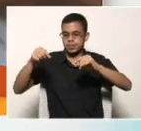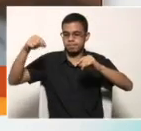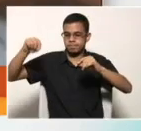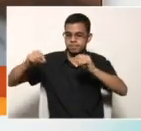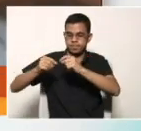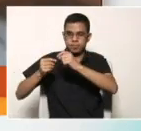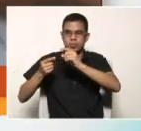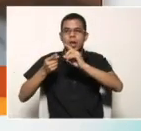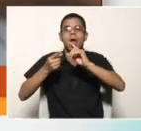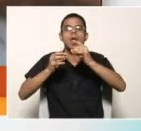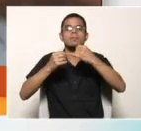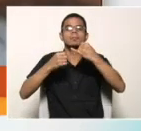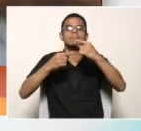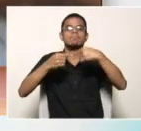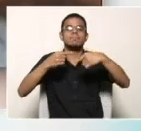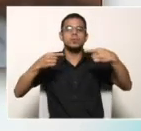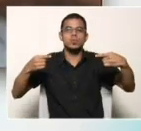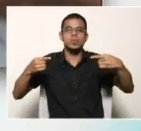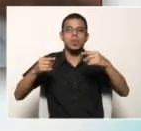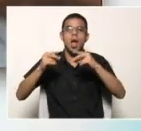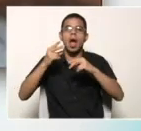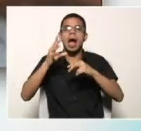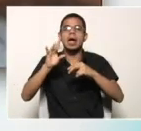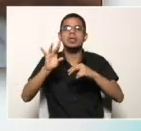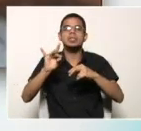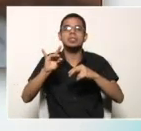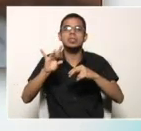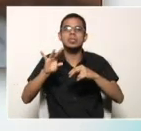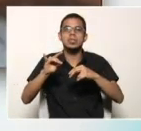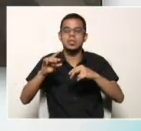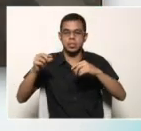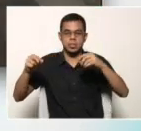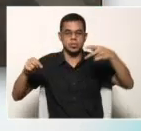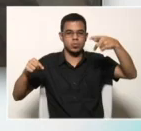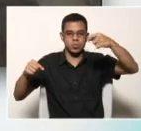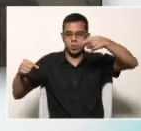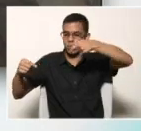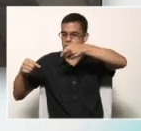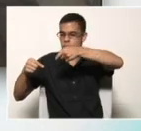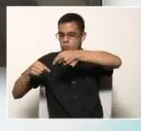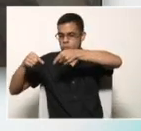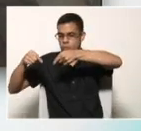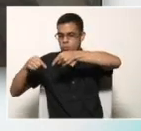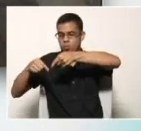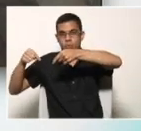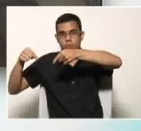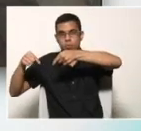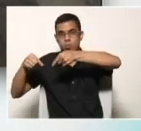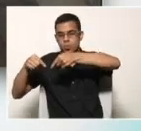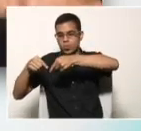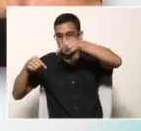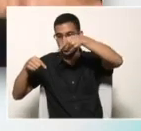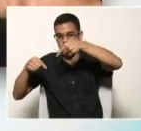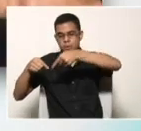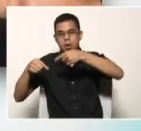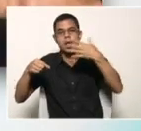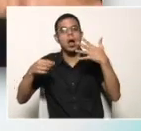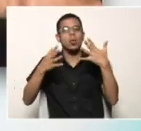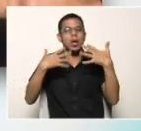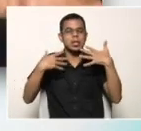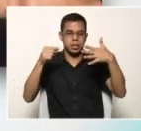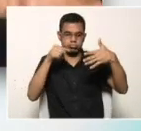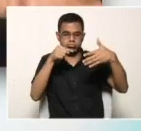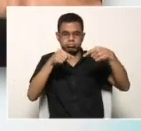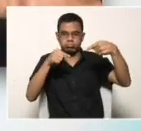coloqué adhesivo aislante y hice el rearmado o ensamblé de nuevo la plancha.